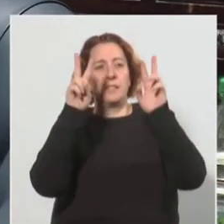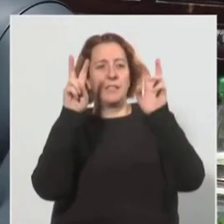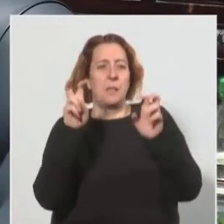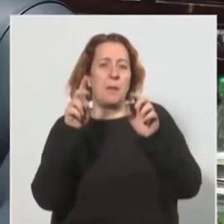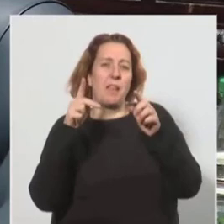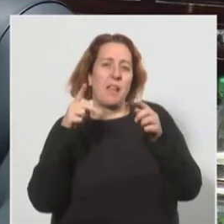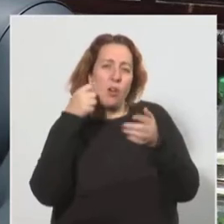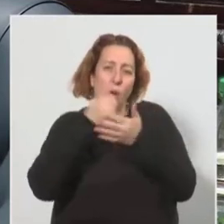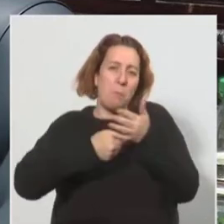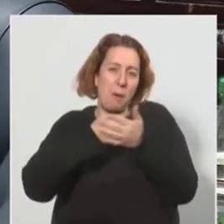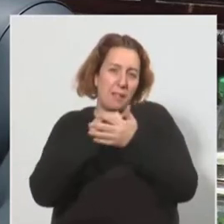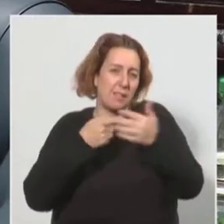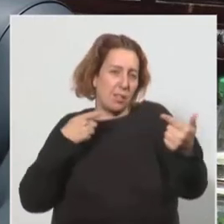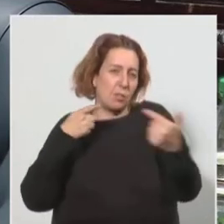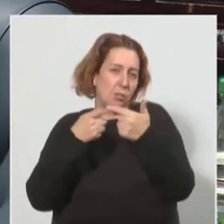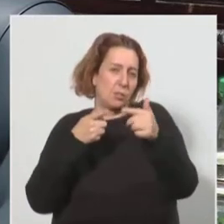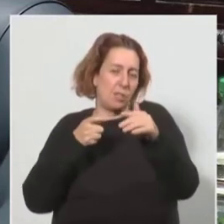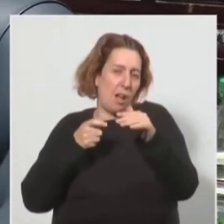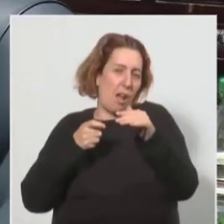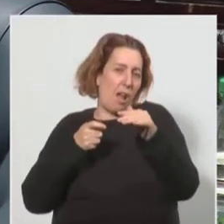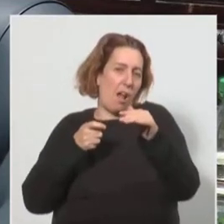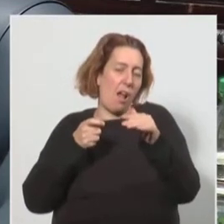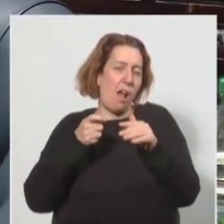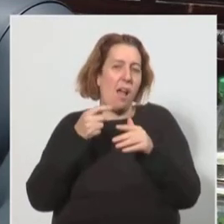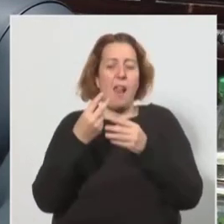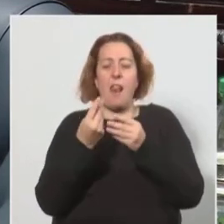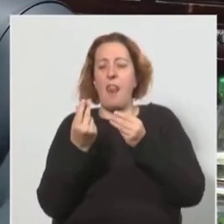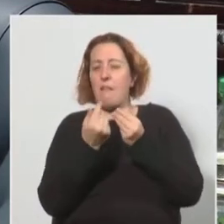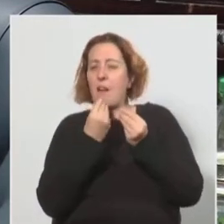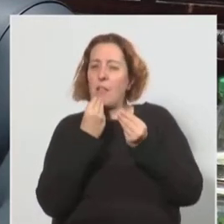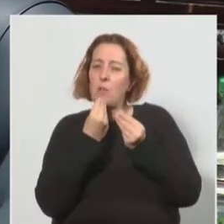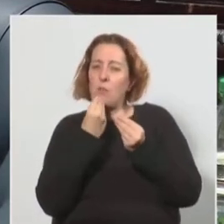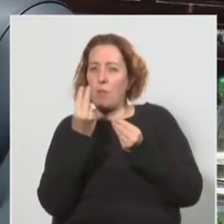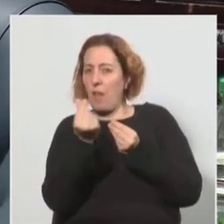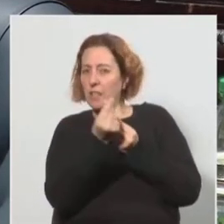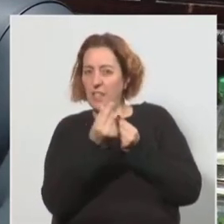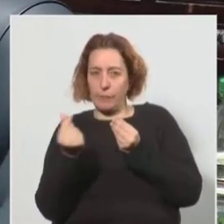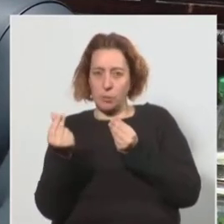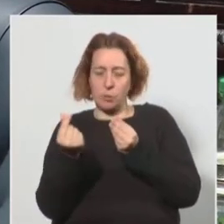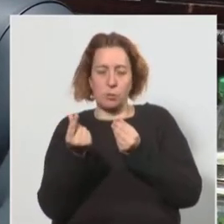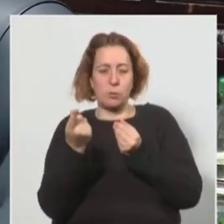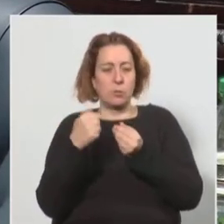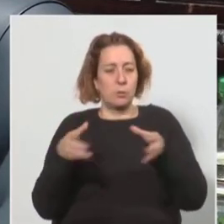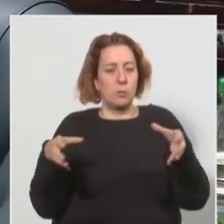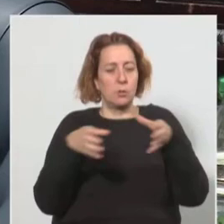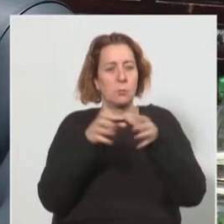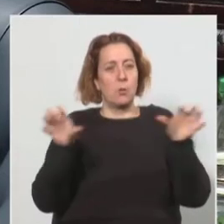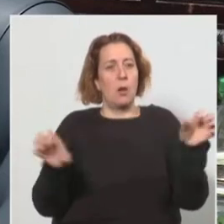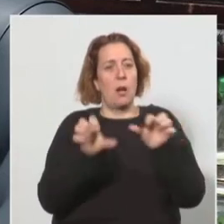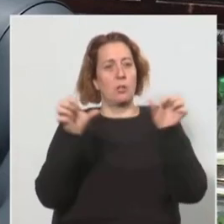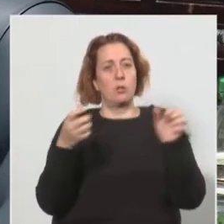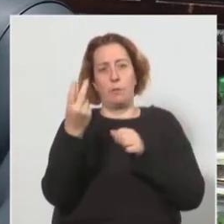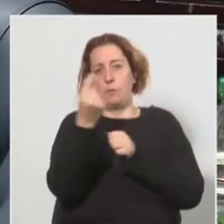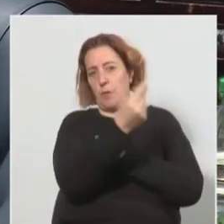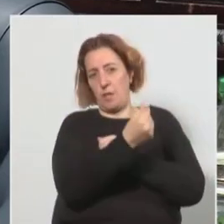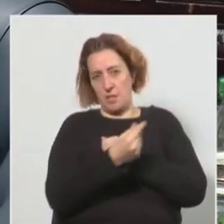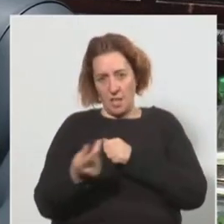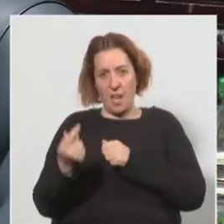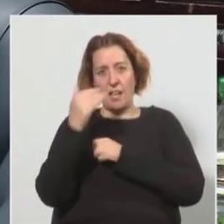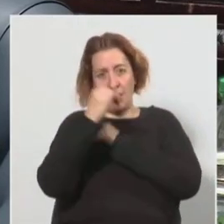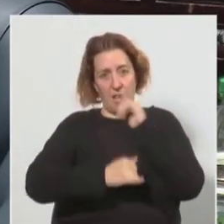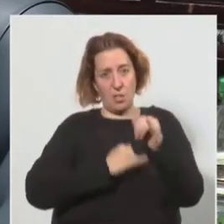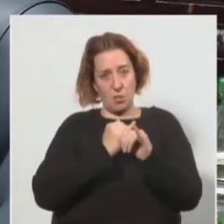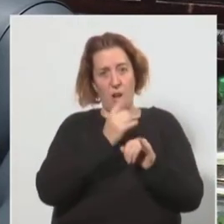del combate al lavado de activos. De hecho, el Grupo de Acción Financiera Internacional, el